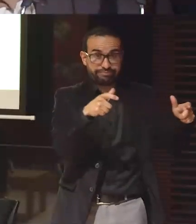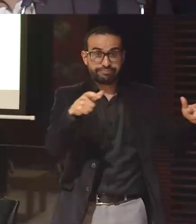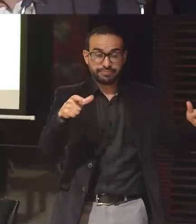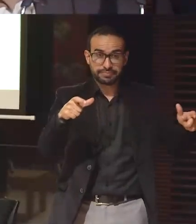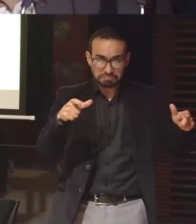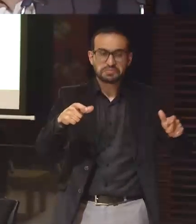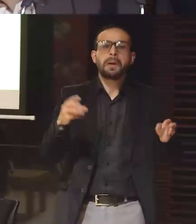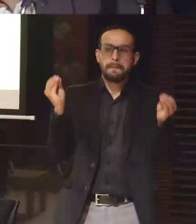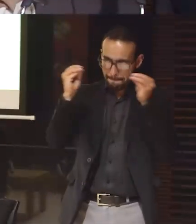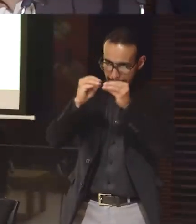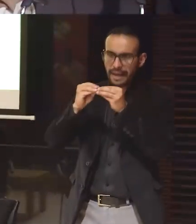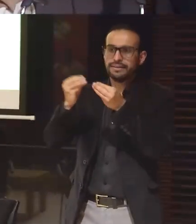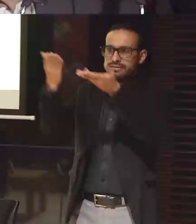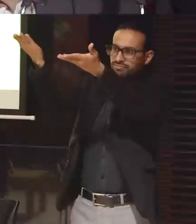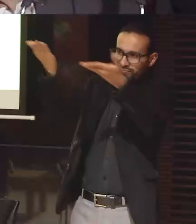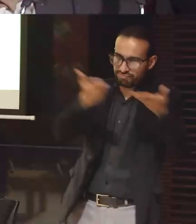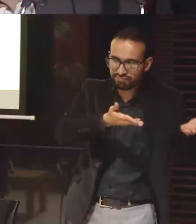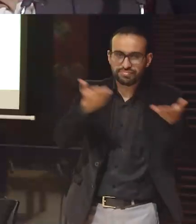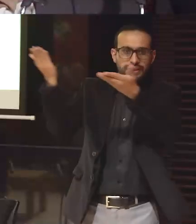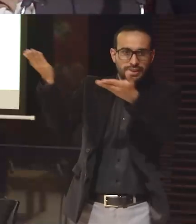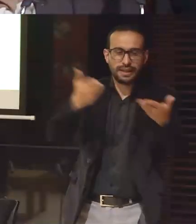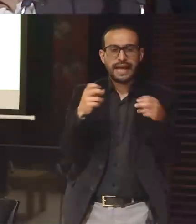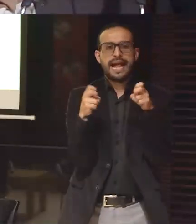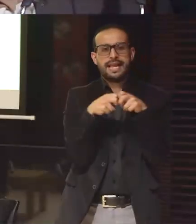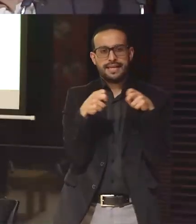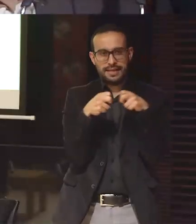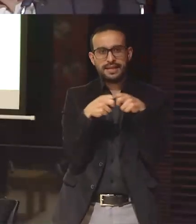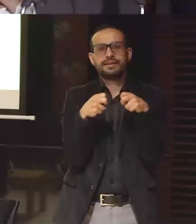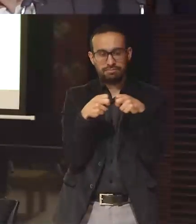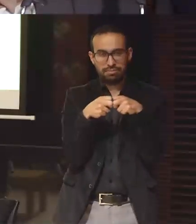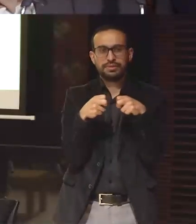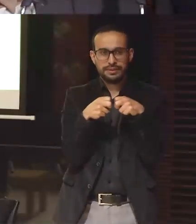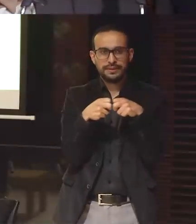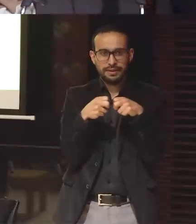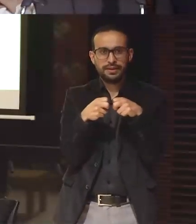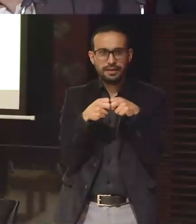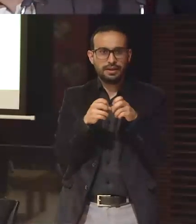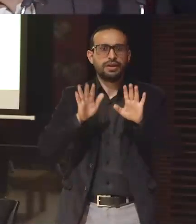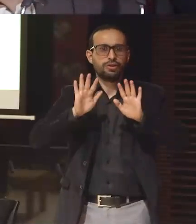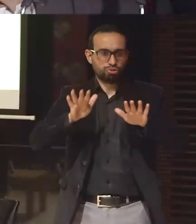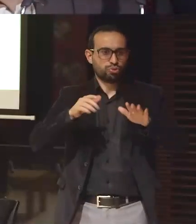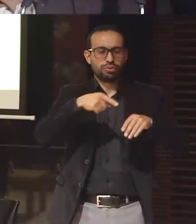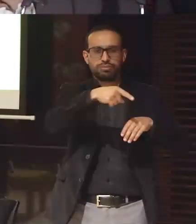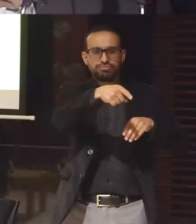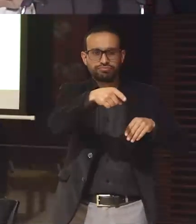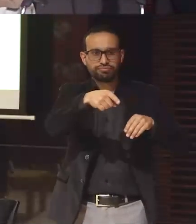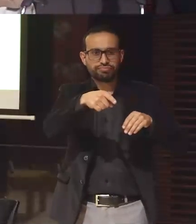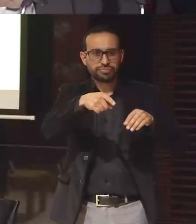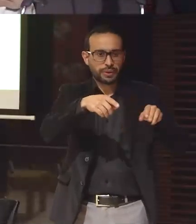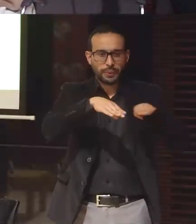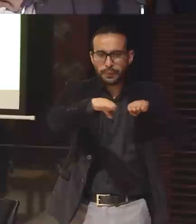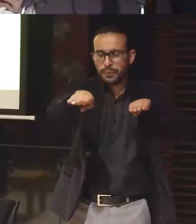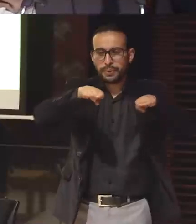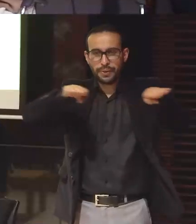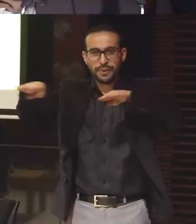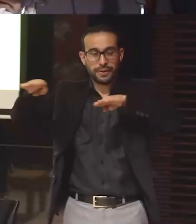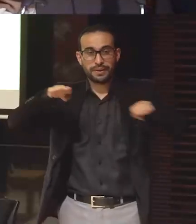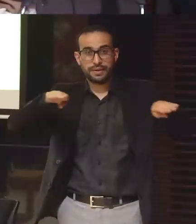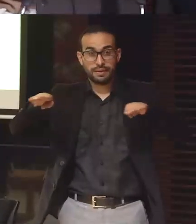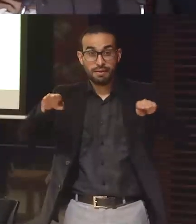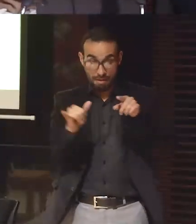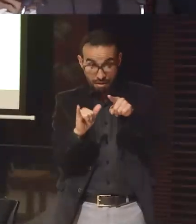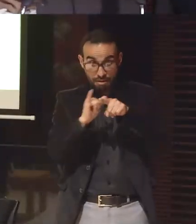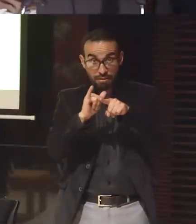este momento más flota eléctrica, digamos del troncal, pero ya en este momento nuestros buses zonales del SITP tienen